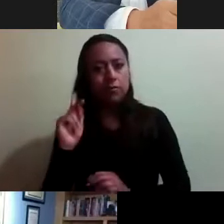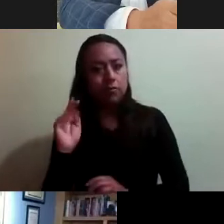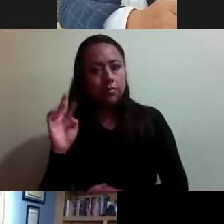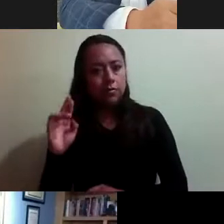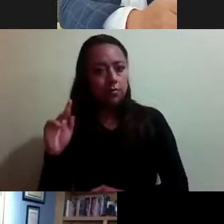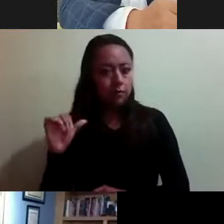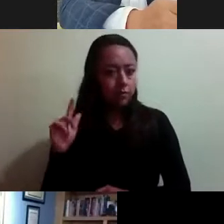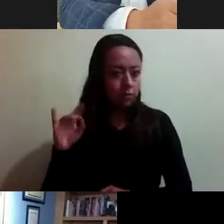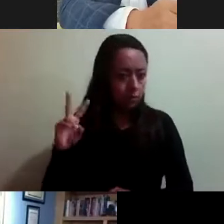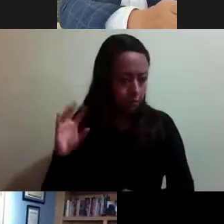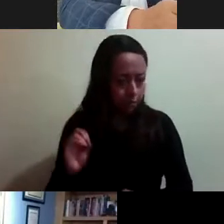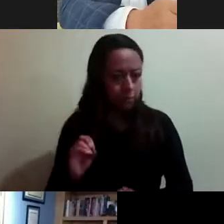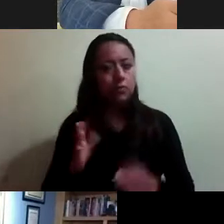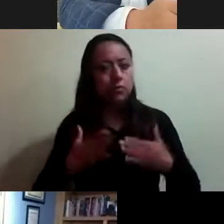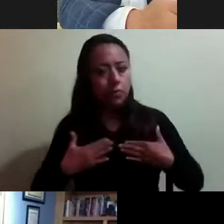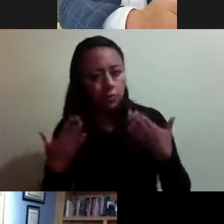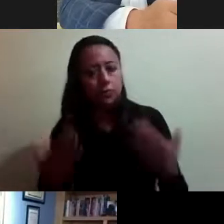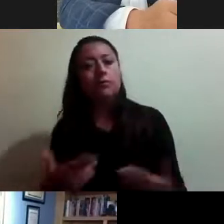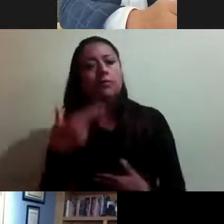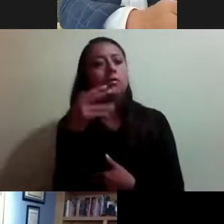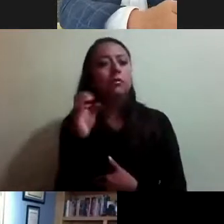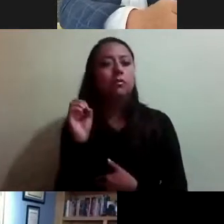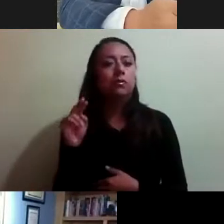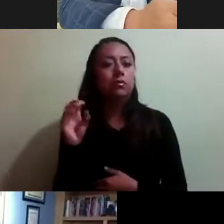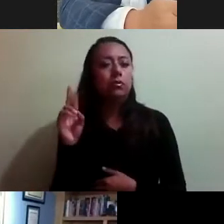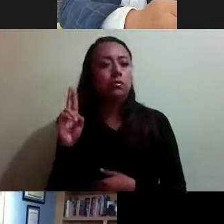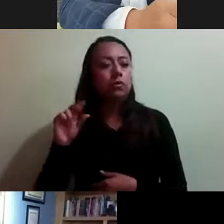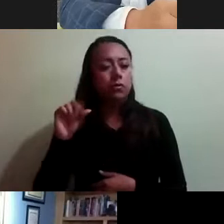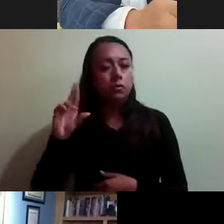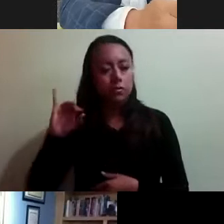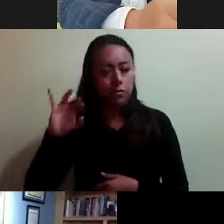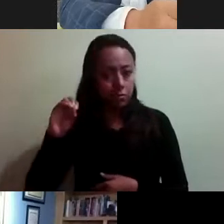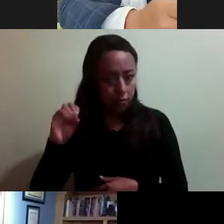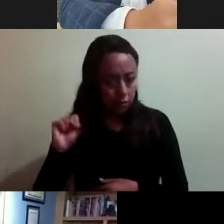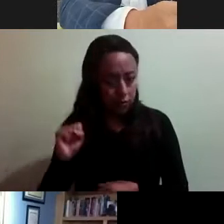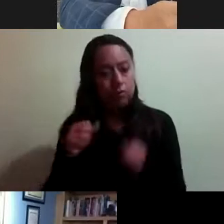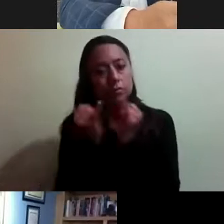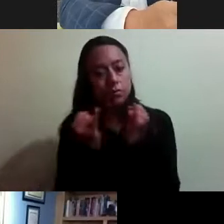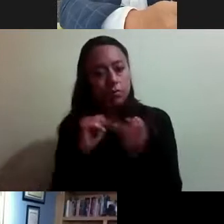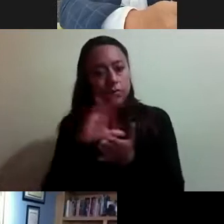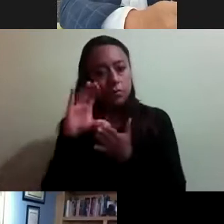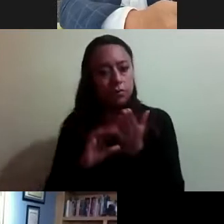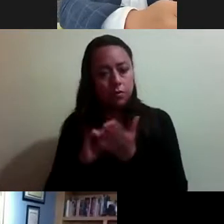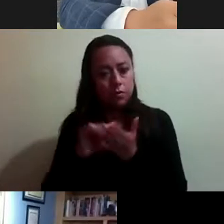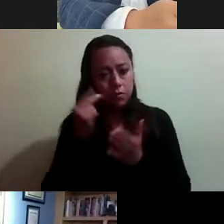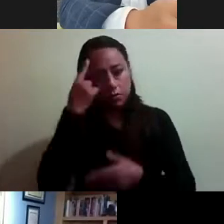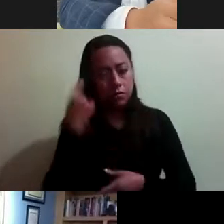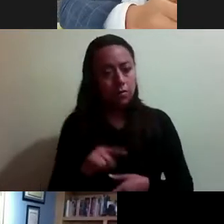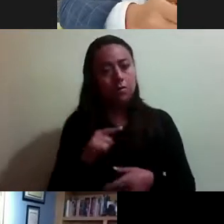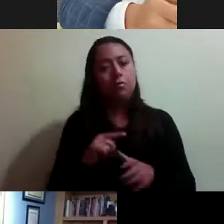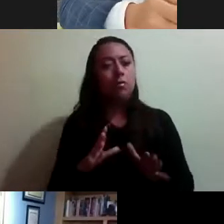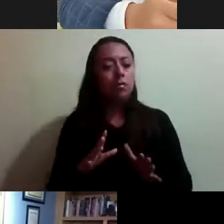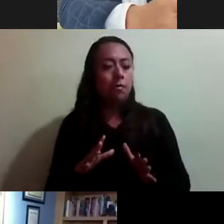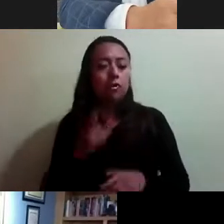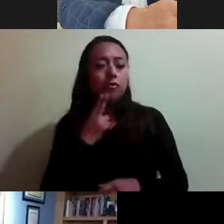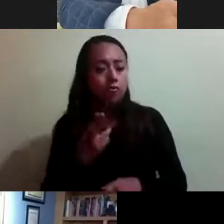de honorarios y con los contratos para la operación del Congreso, contratos